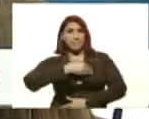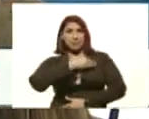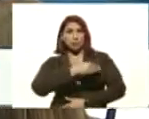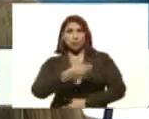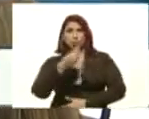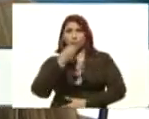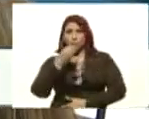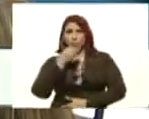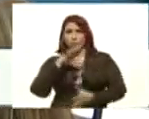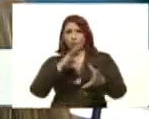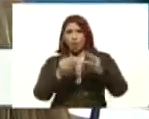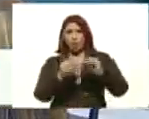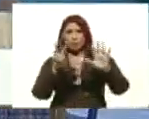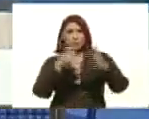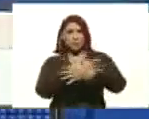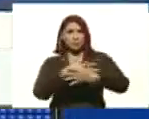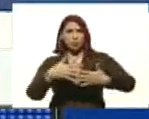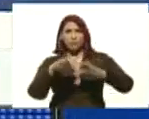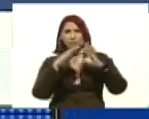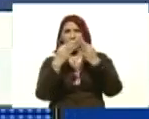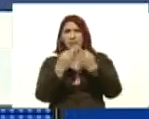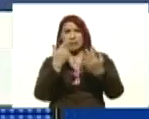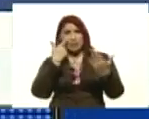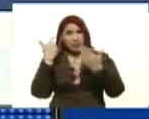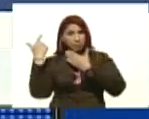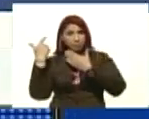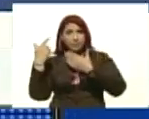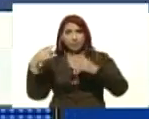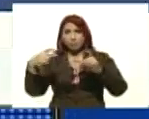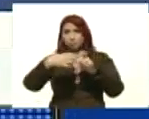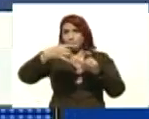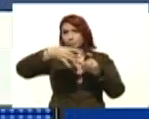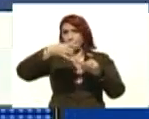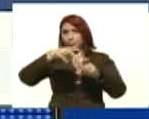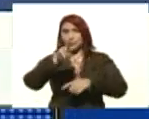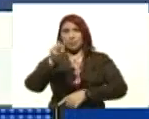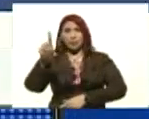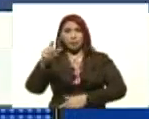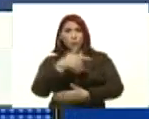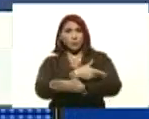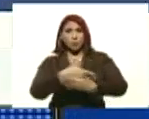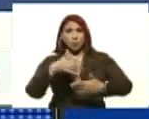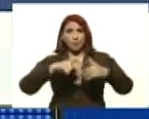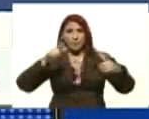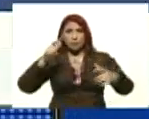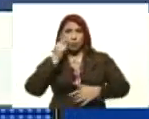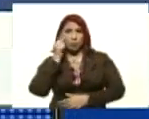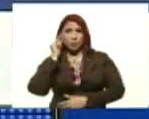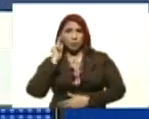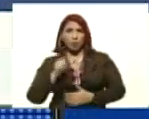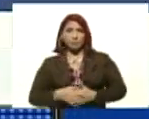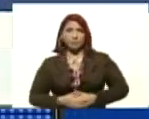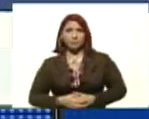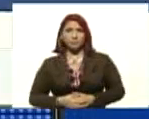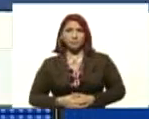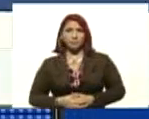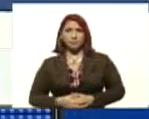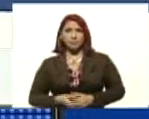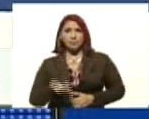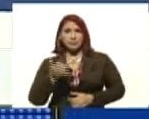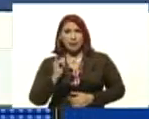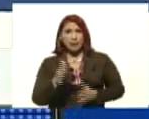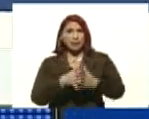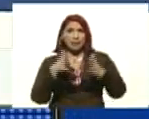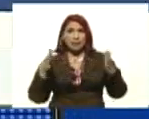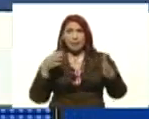CLAP, 7 millones de familias. Ahí está el carné de la patria, 21 millones de personas, hombres y mujeres. Ahí está la gran